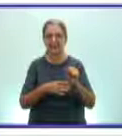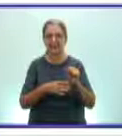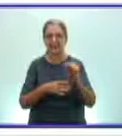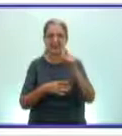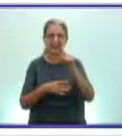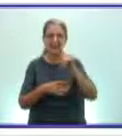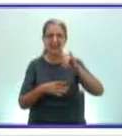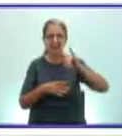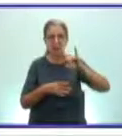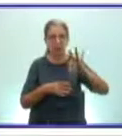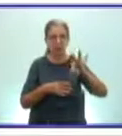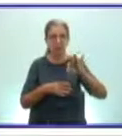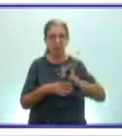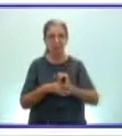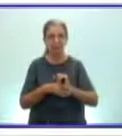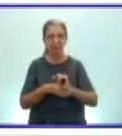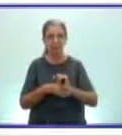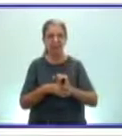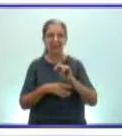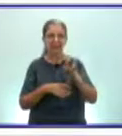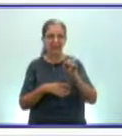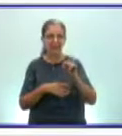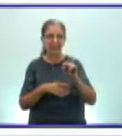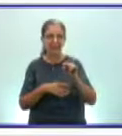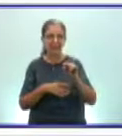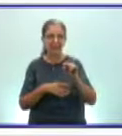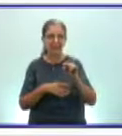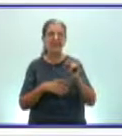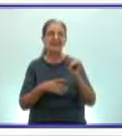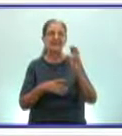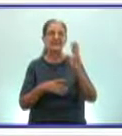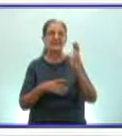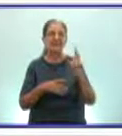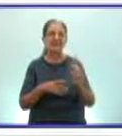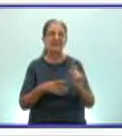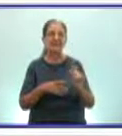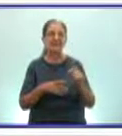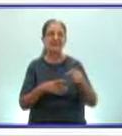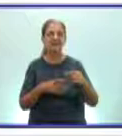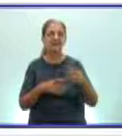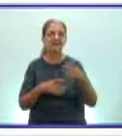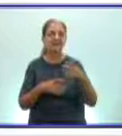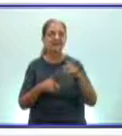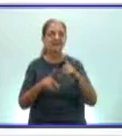usted aplica las cifras significativas para entonces aproximar